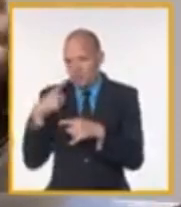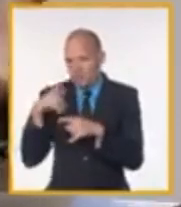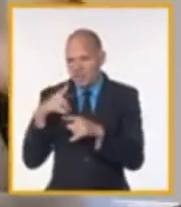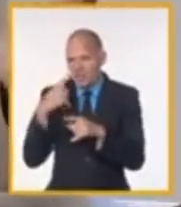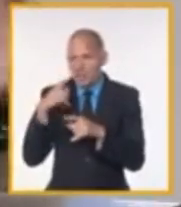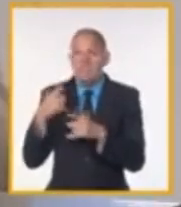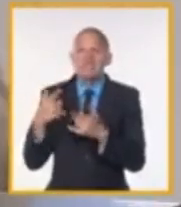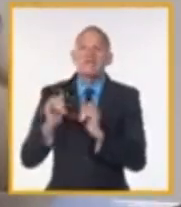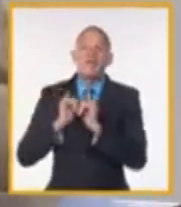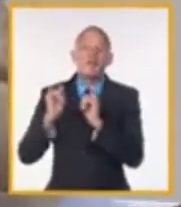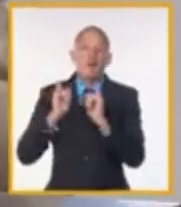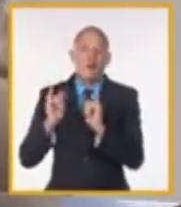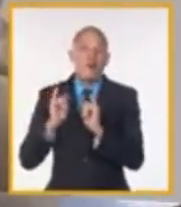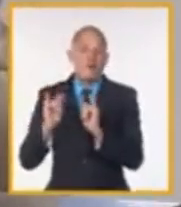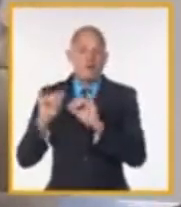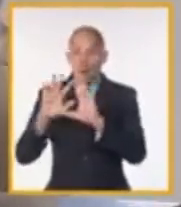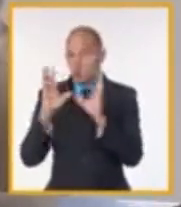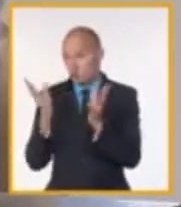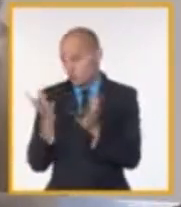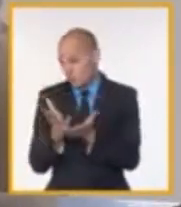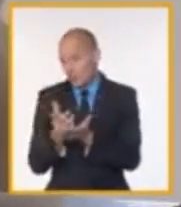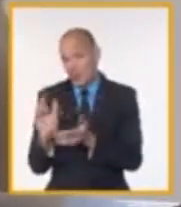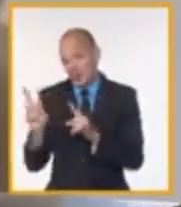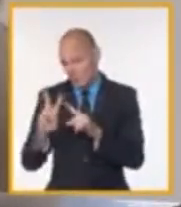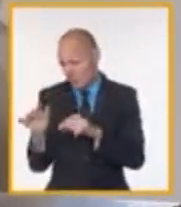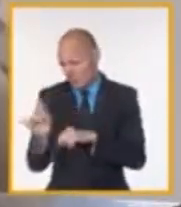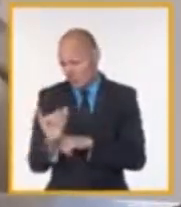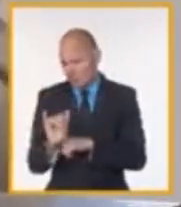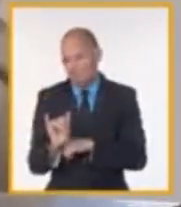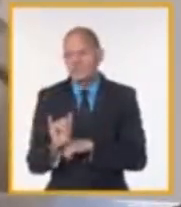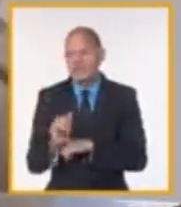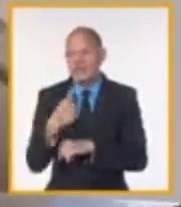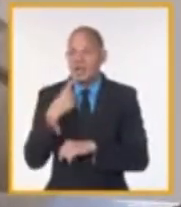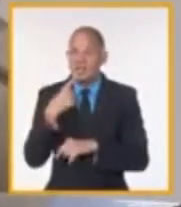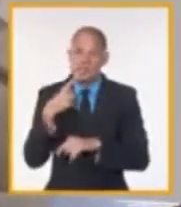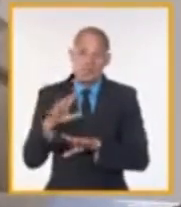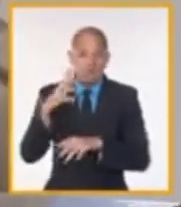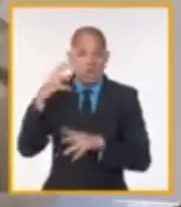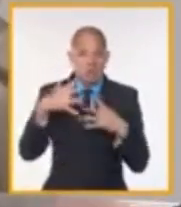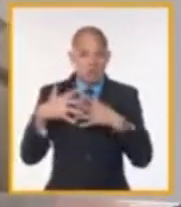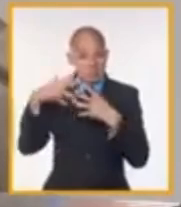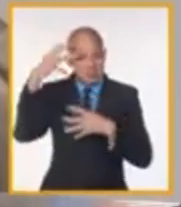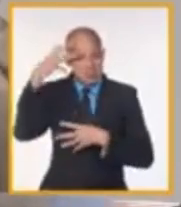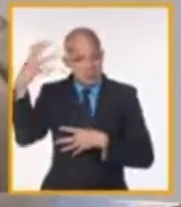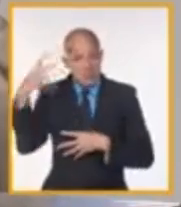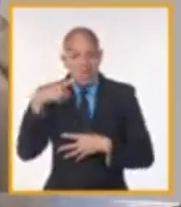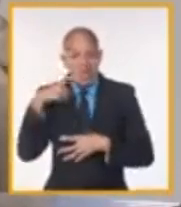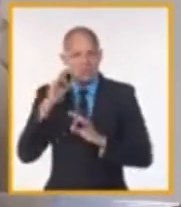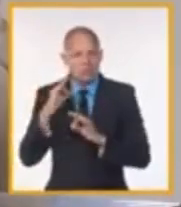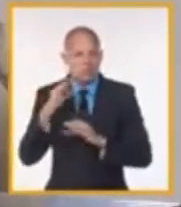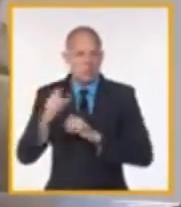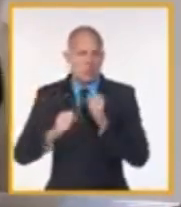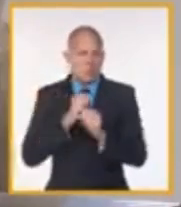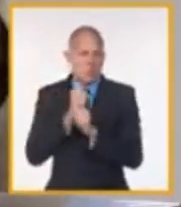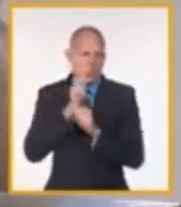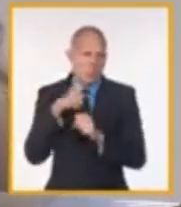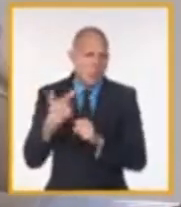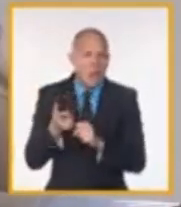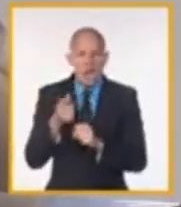boceros como ha sido siempre la CNN el gobierno de Estados Unidos está utilizando todo el tiempo canales